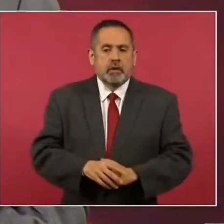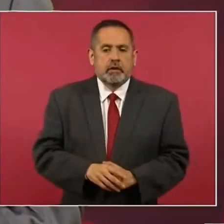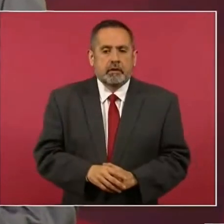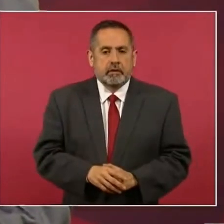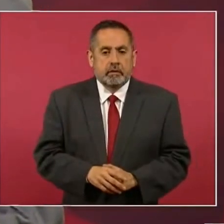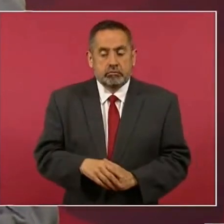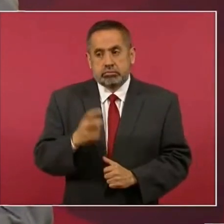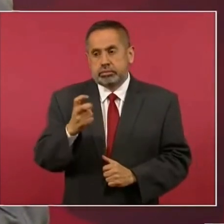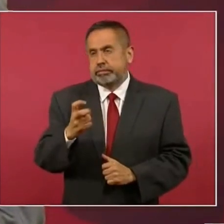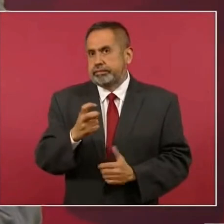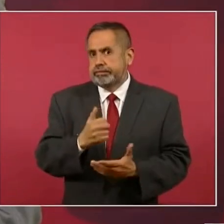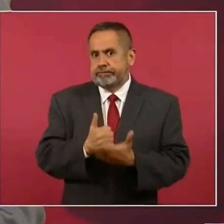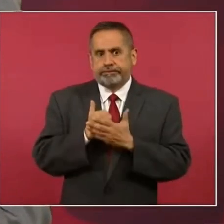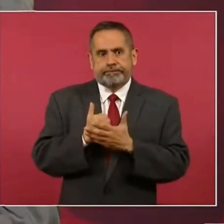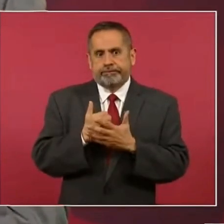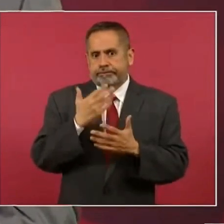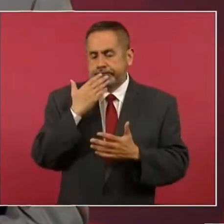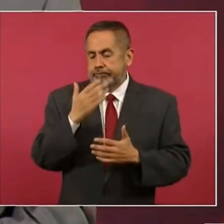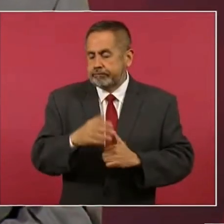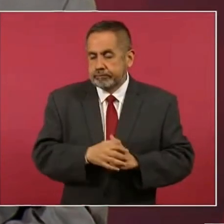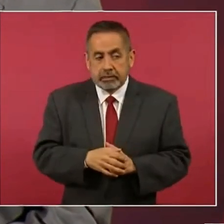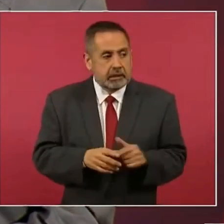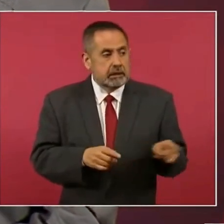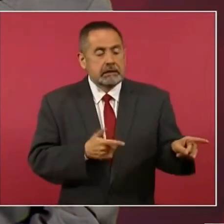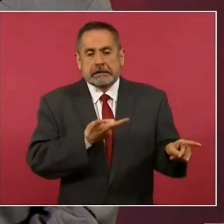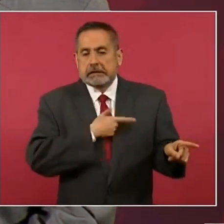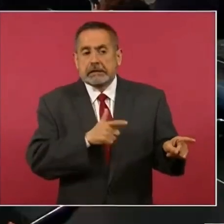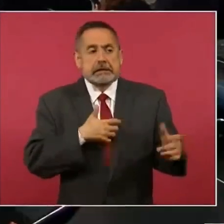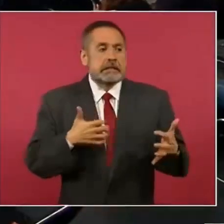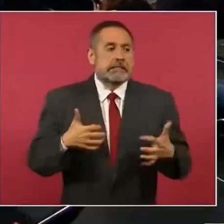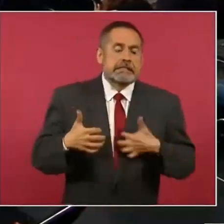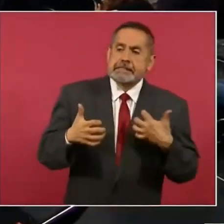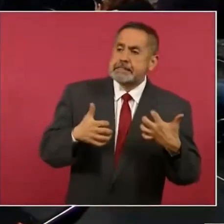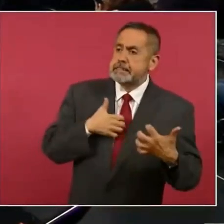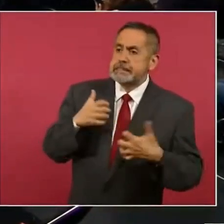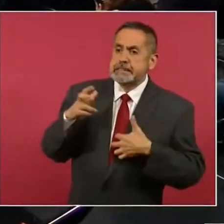Entonces eso pues nunca les gustó.